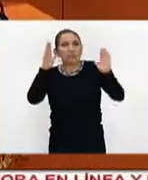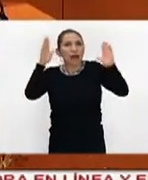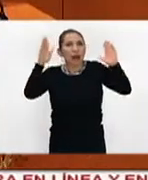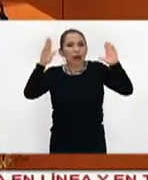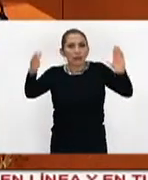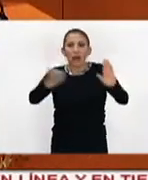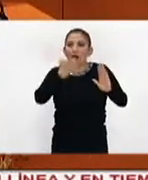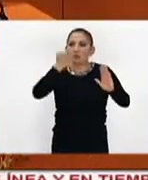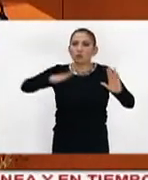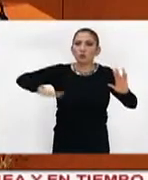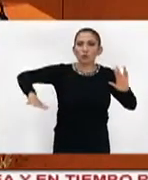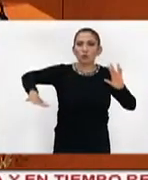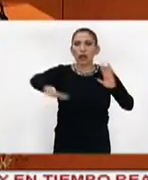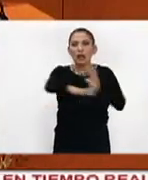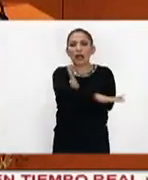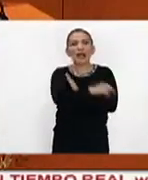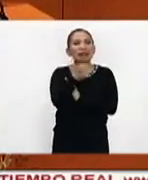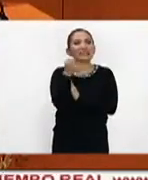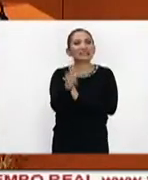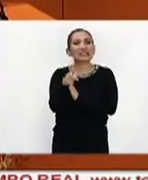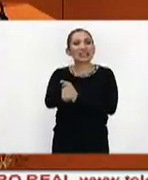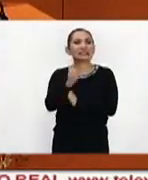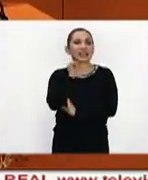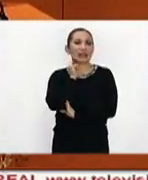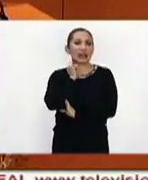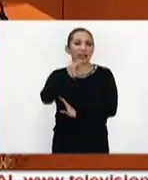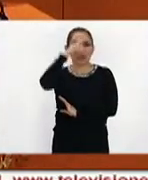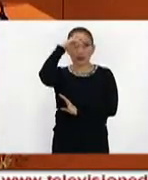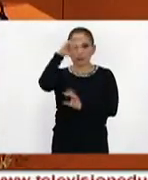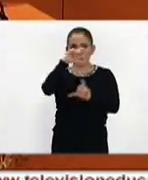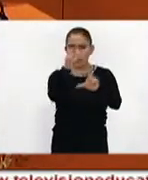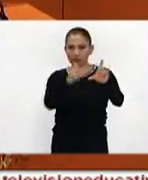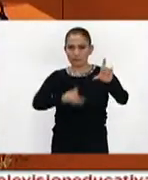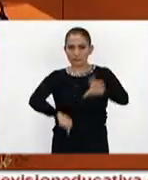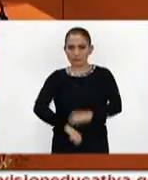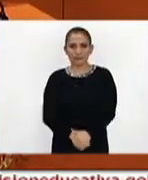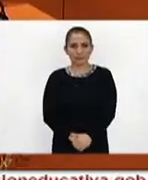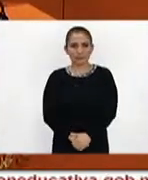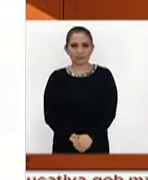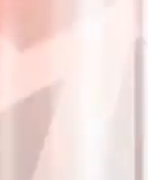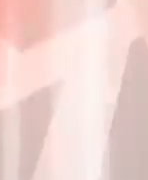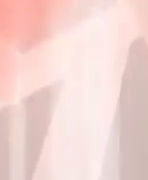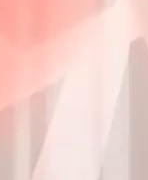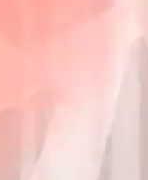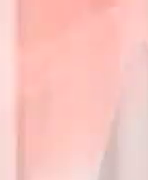extraordinaria escuela que es el Senado de la República.